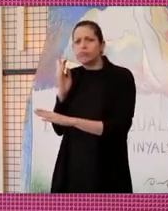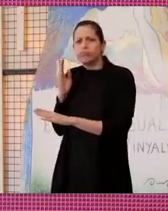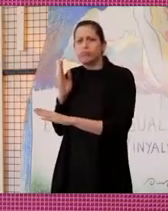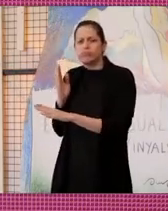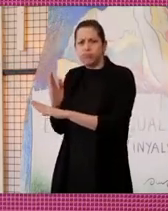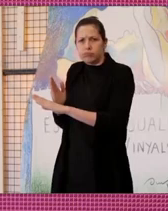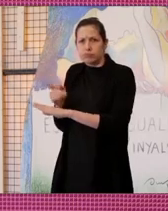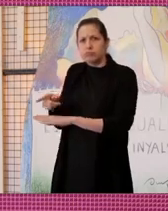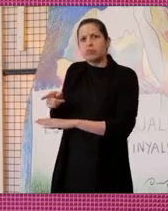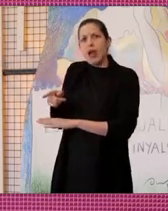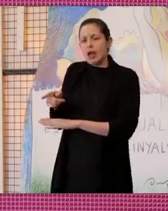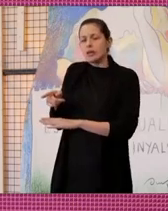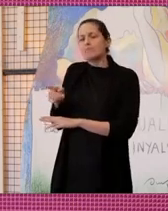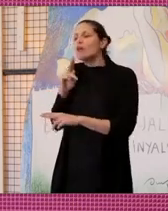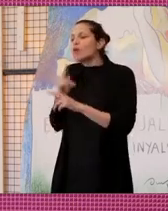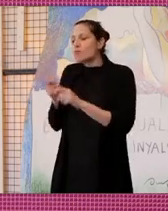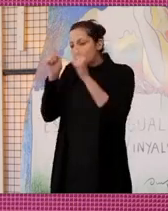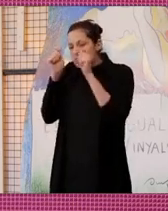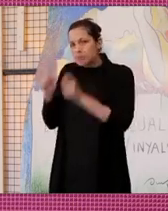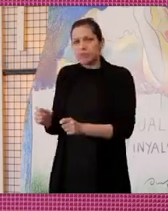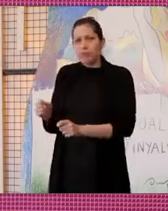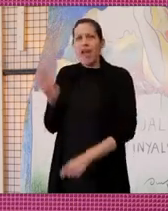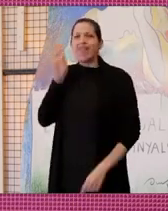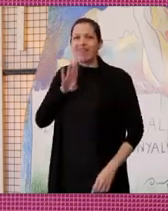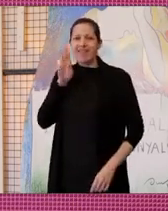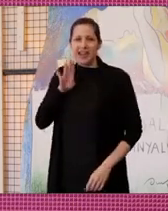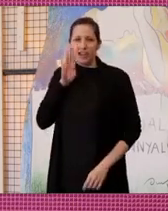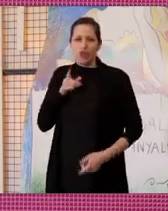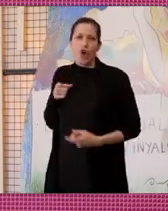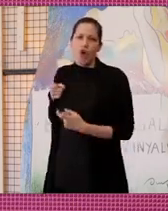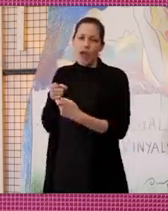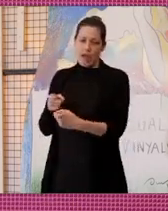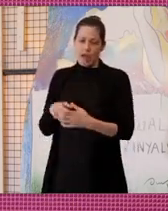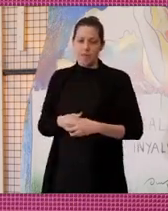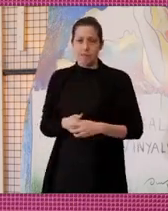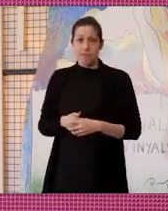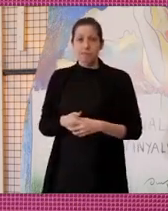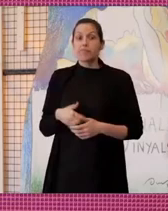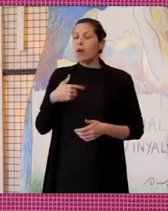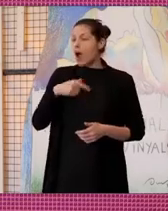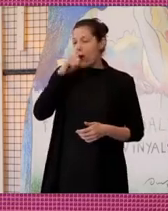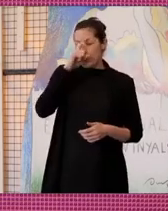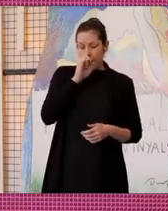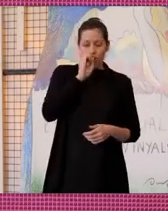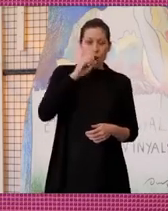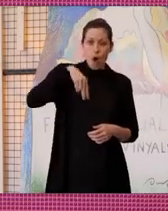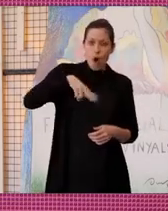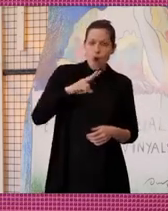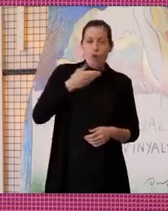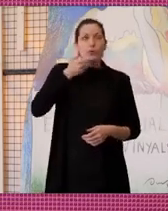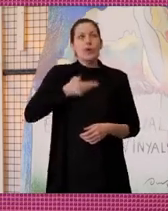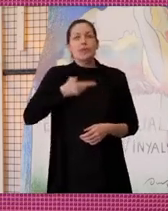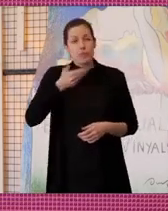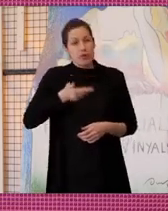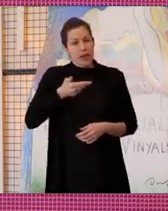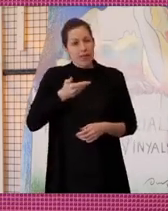eran delitos de guerra yo recuerdo que para las Naciones Unidas era muy importante porque